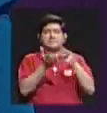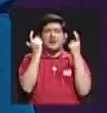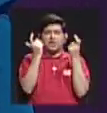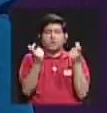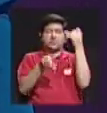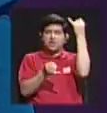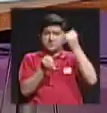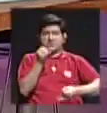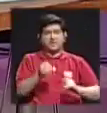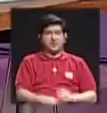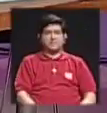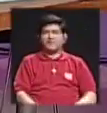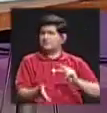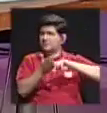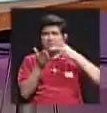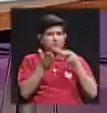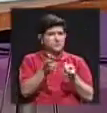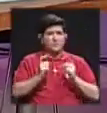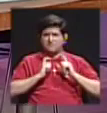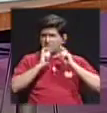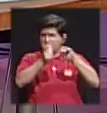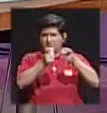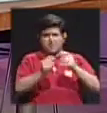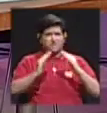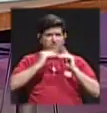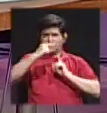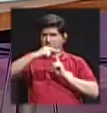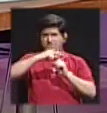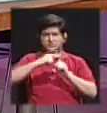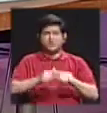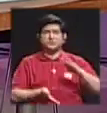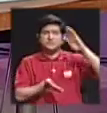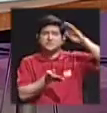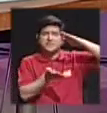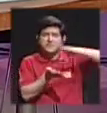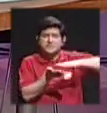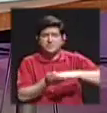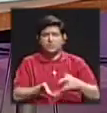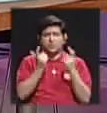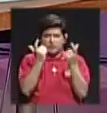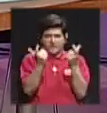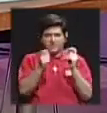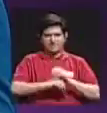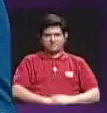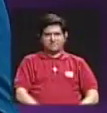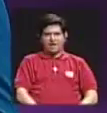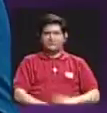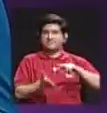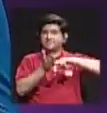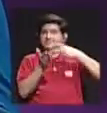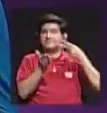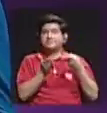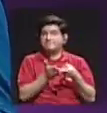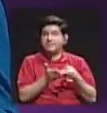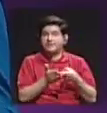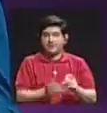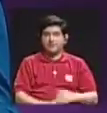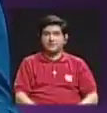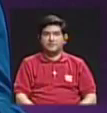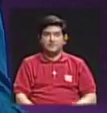y al final, bueno, no es que hacen una donación a la iglesia, sencillamente se le rebaja de la renta. Es decir, estamos ante